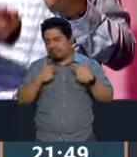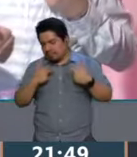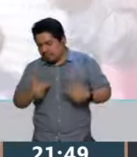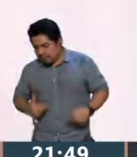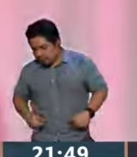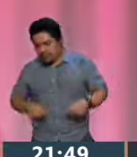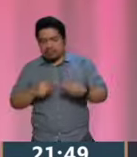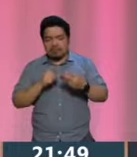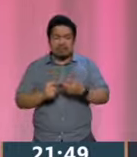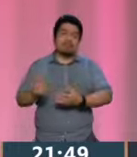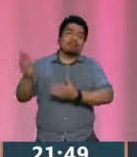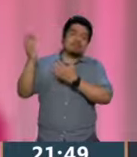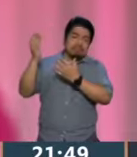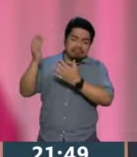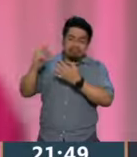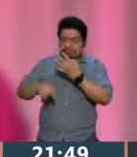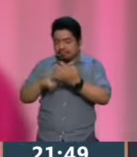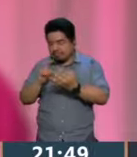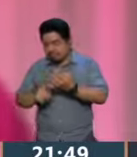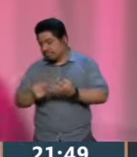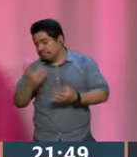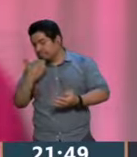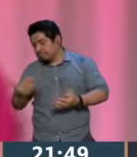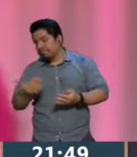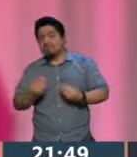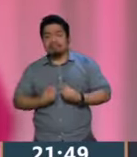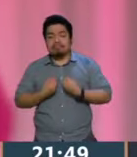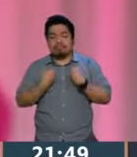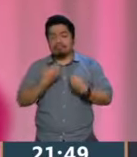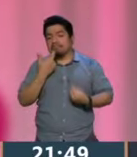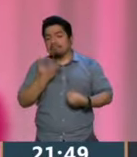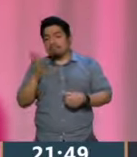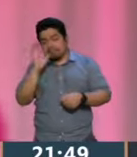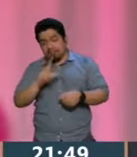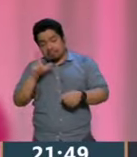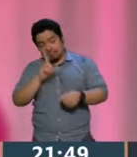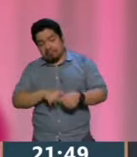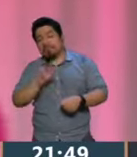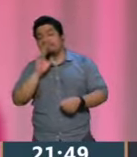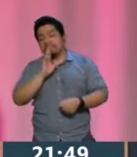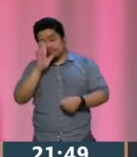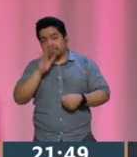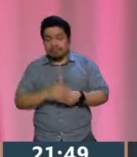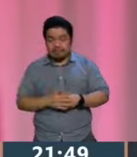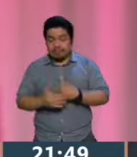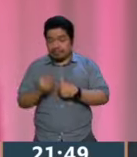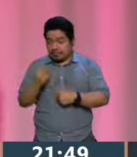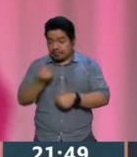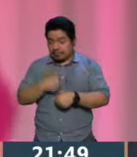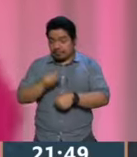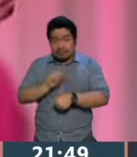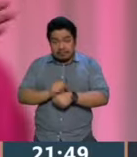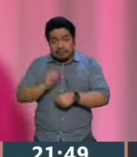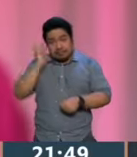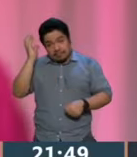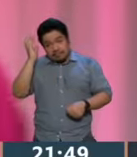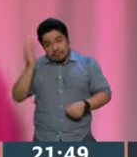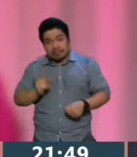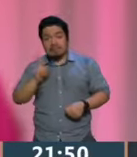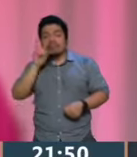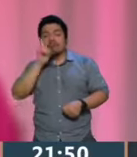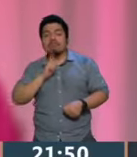hablando de esperanza, estamos hablando de bienestar, estamos triunfando culturalmente. ¿Qué esperamos estas 2 semanas? Pues Clara Brugada es una mujer